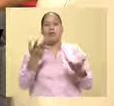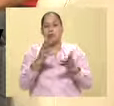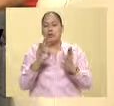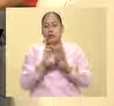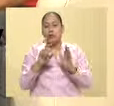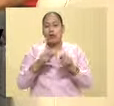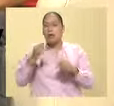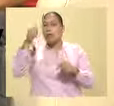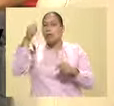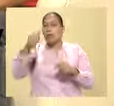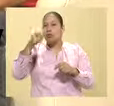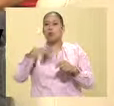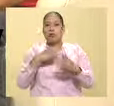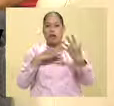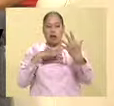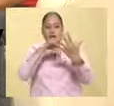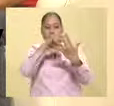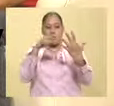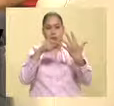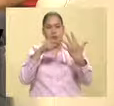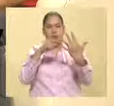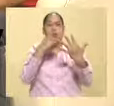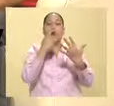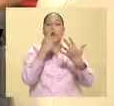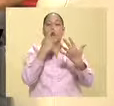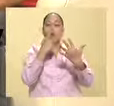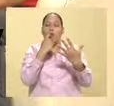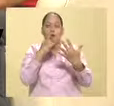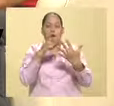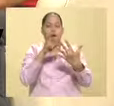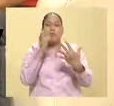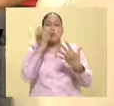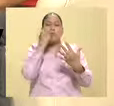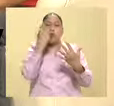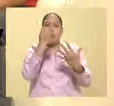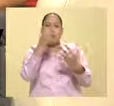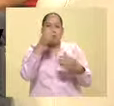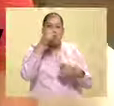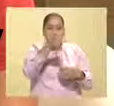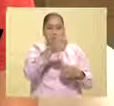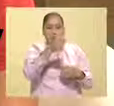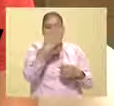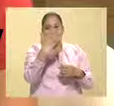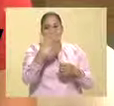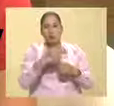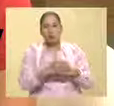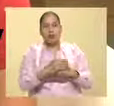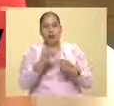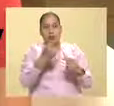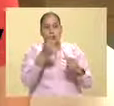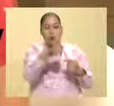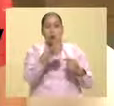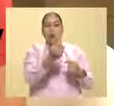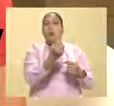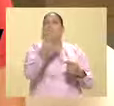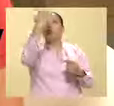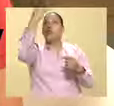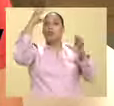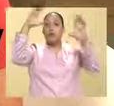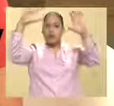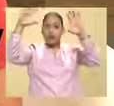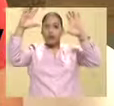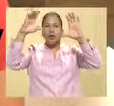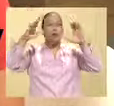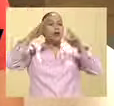apretar un botón tengo cinco de esos botones rojos para apretar un botón ese botón lanza una señal satelital y